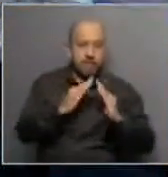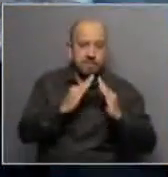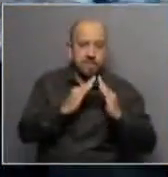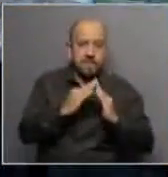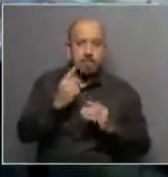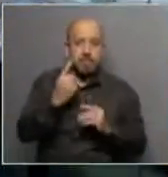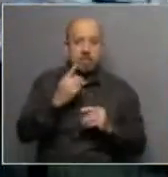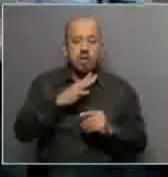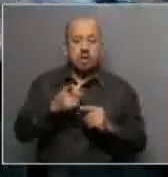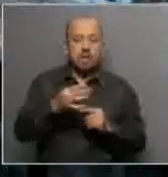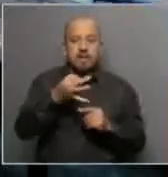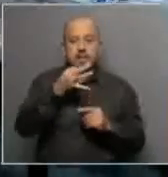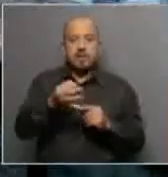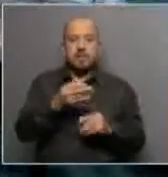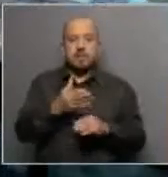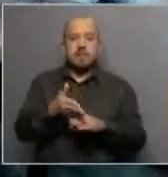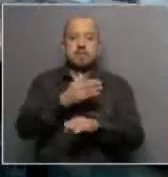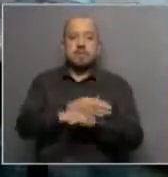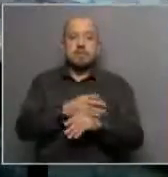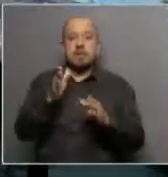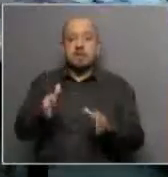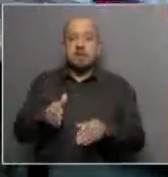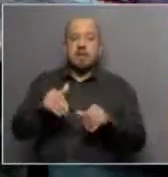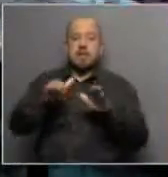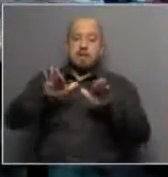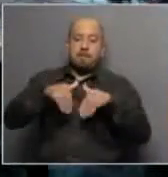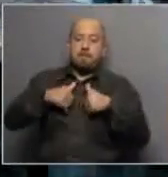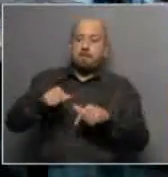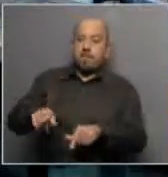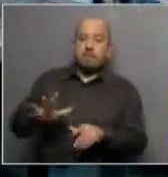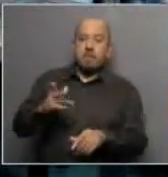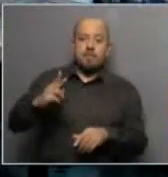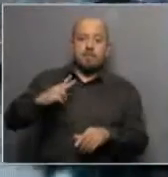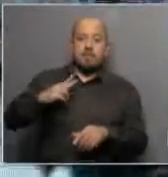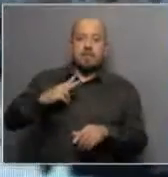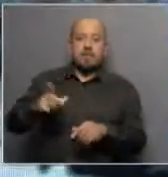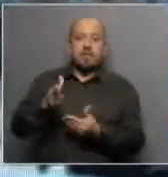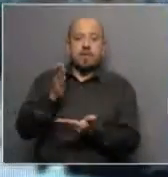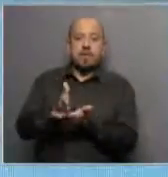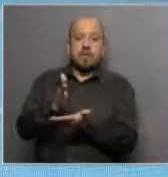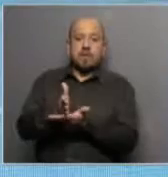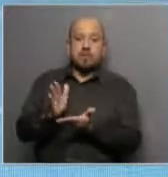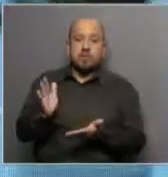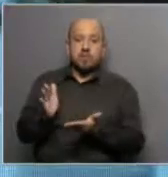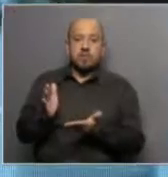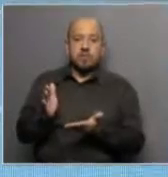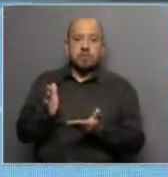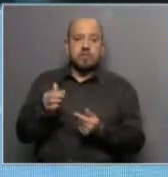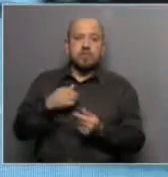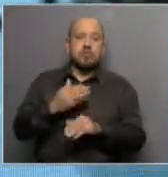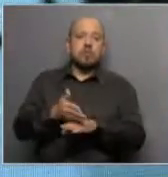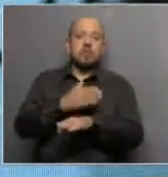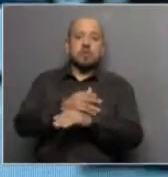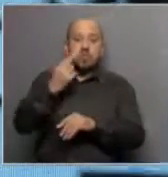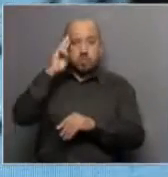anteponer a la santísima propiedad privada del sistema imperante el derecho. Yo antes de